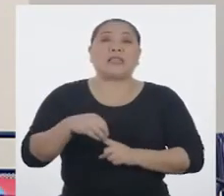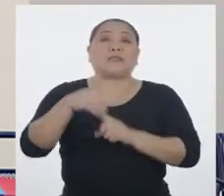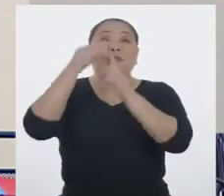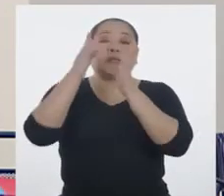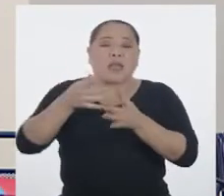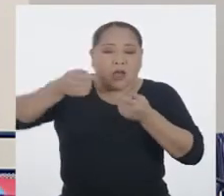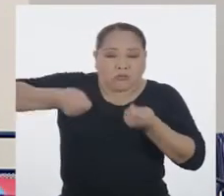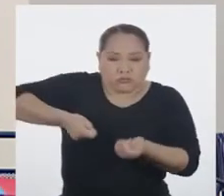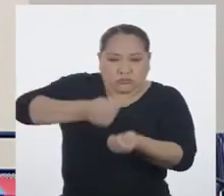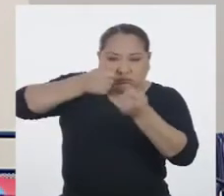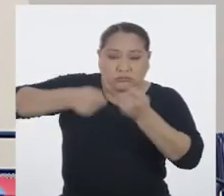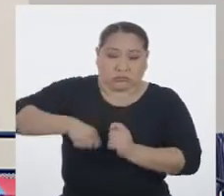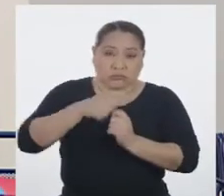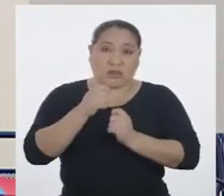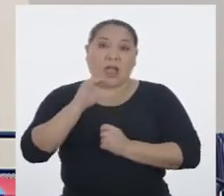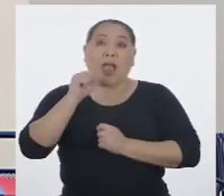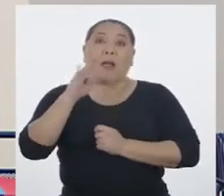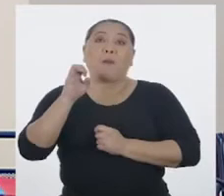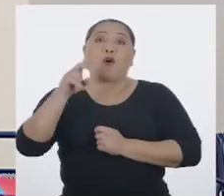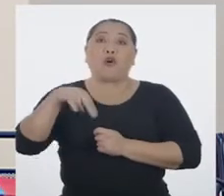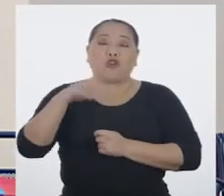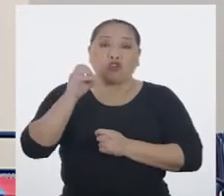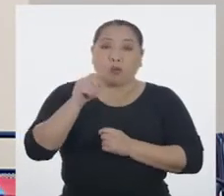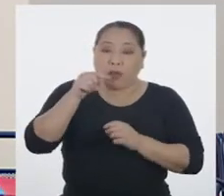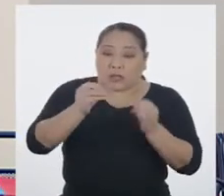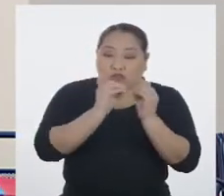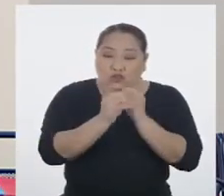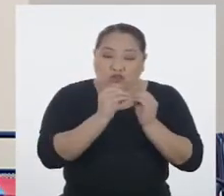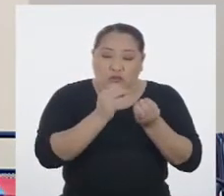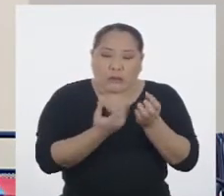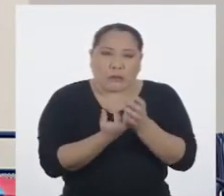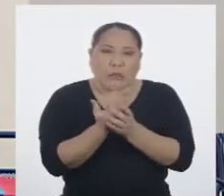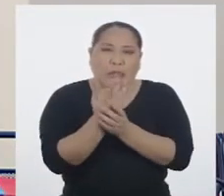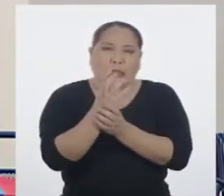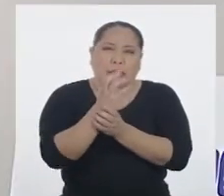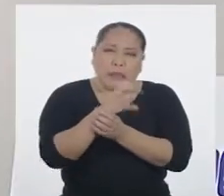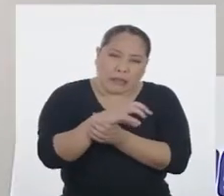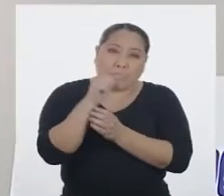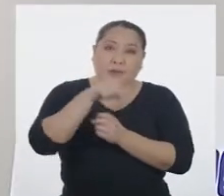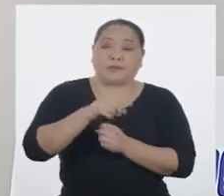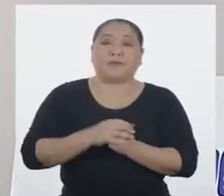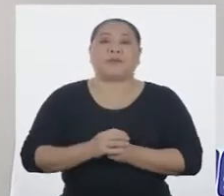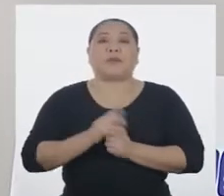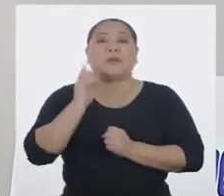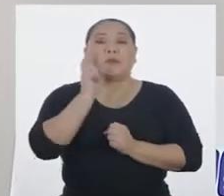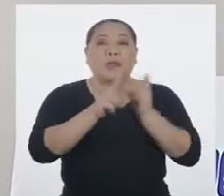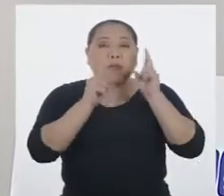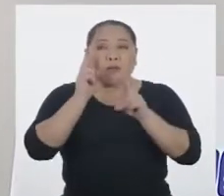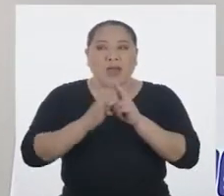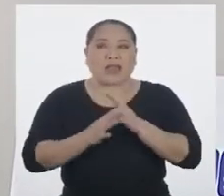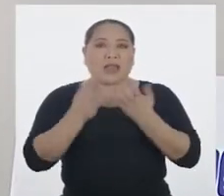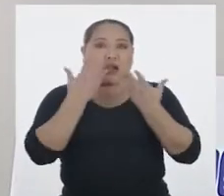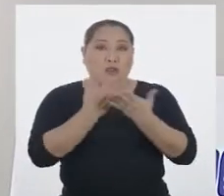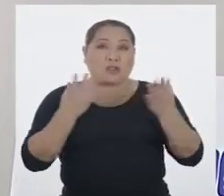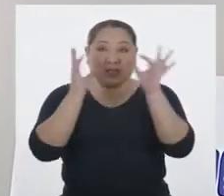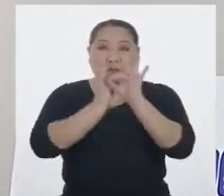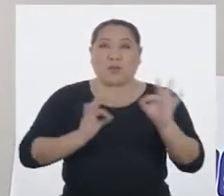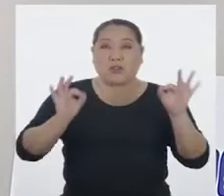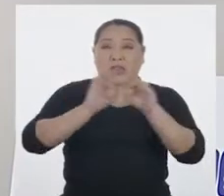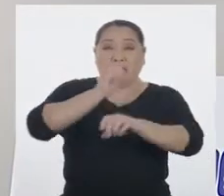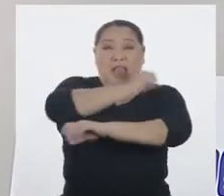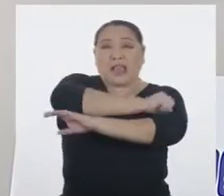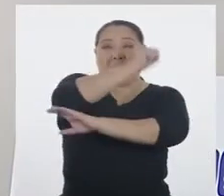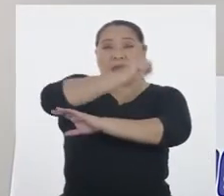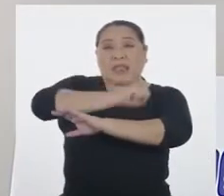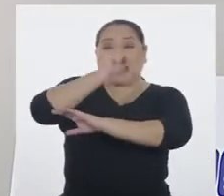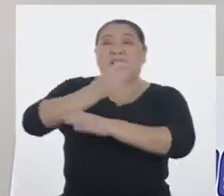especialistas agrarios sobre el uso de abono foliar para recuperar los cultivos afectados. Teniendo en cuenta que una de las actividades más